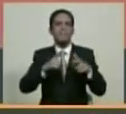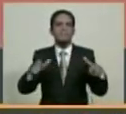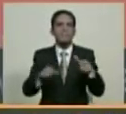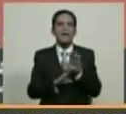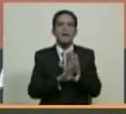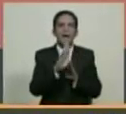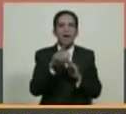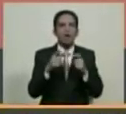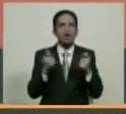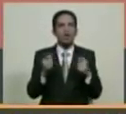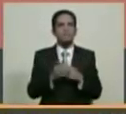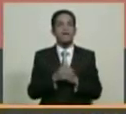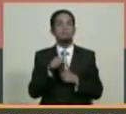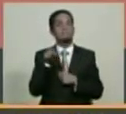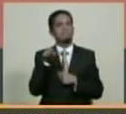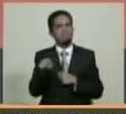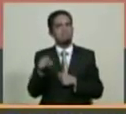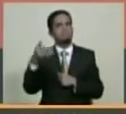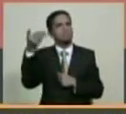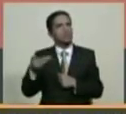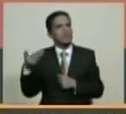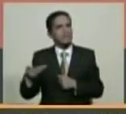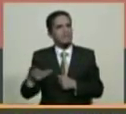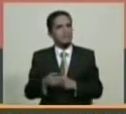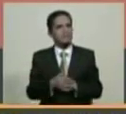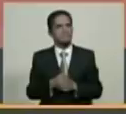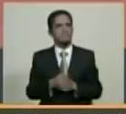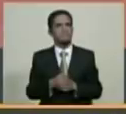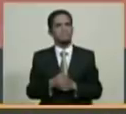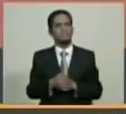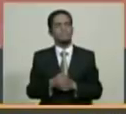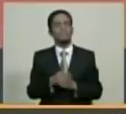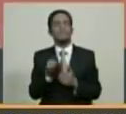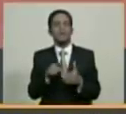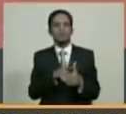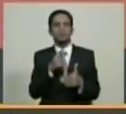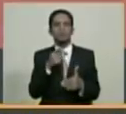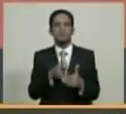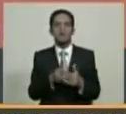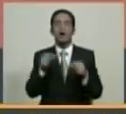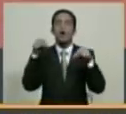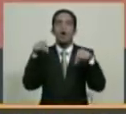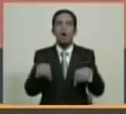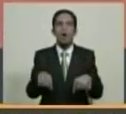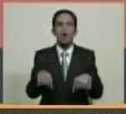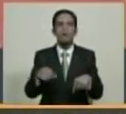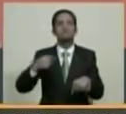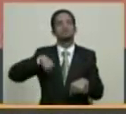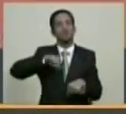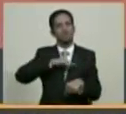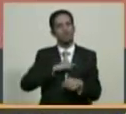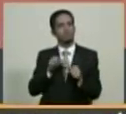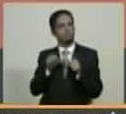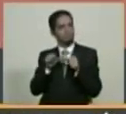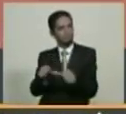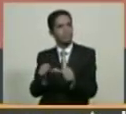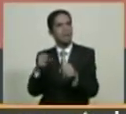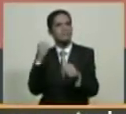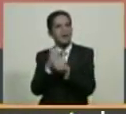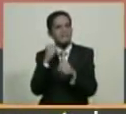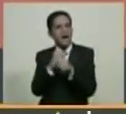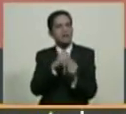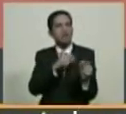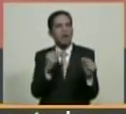económica. Ha sido la defensa del pueblo. Así que el día de hoy vamos a seguir trabajando, vamos